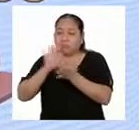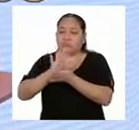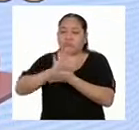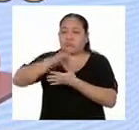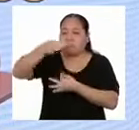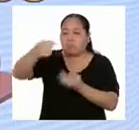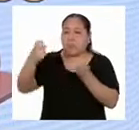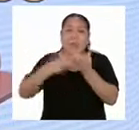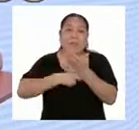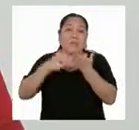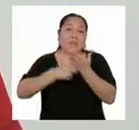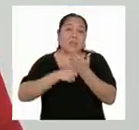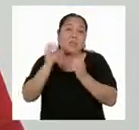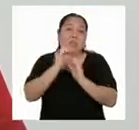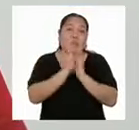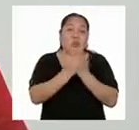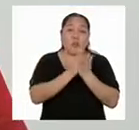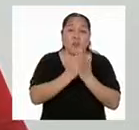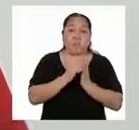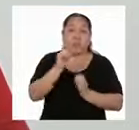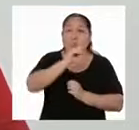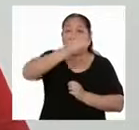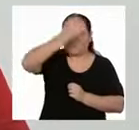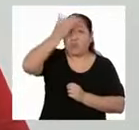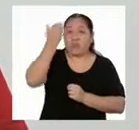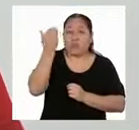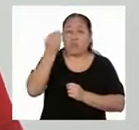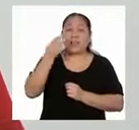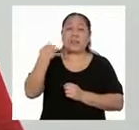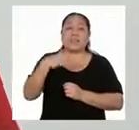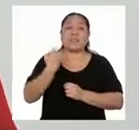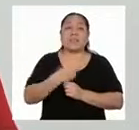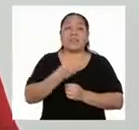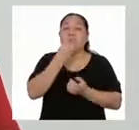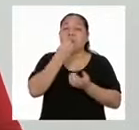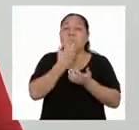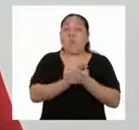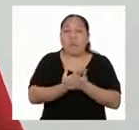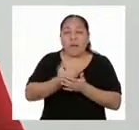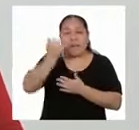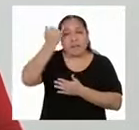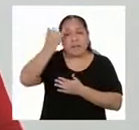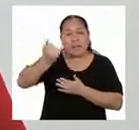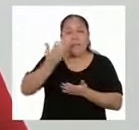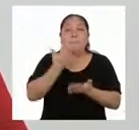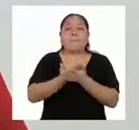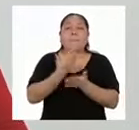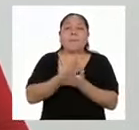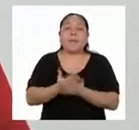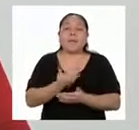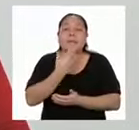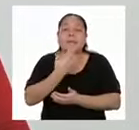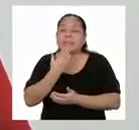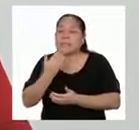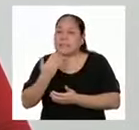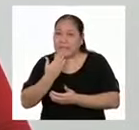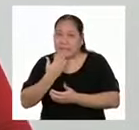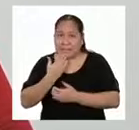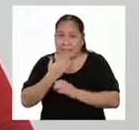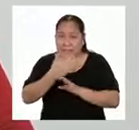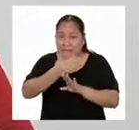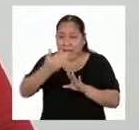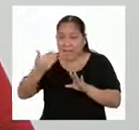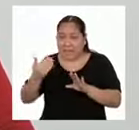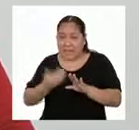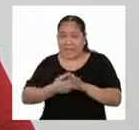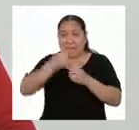revistas especializadas o libros. No te olvides que siempre es buena idea corroborar quién o quiénes están detrás de